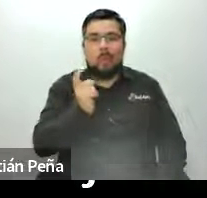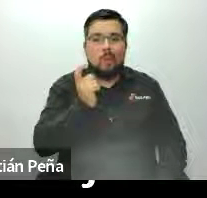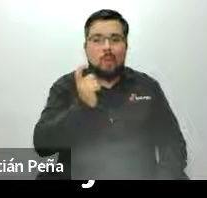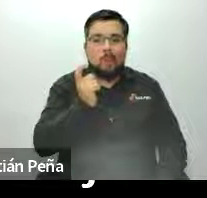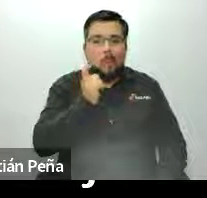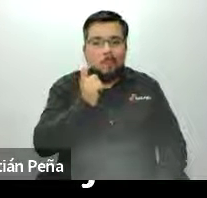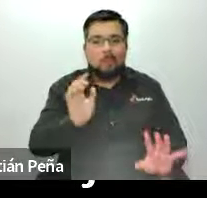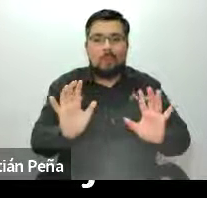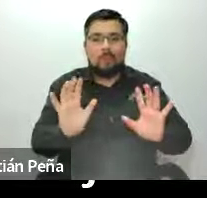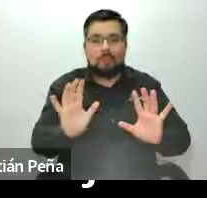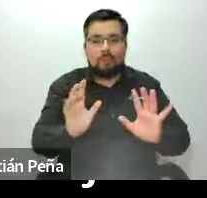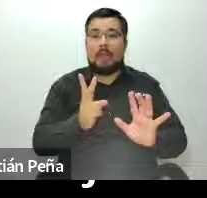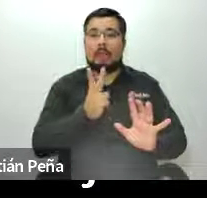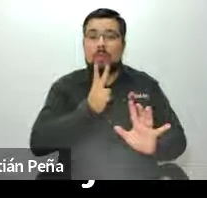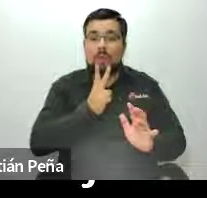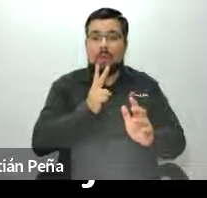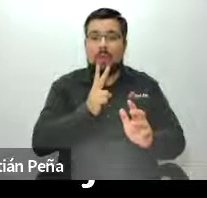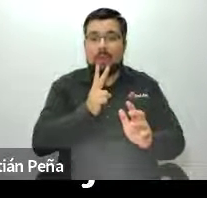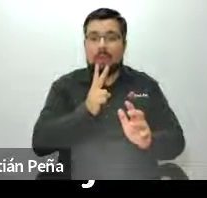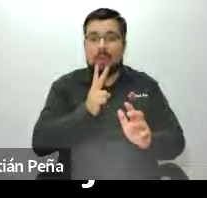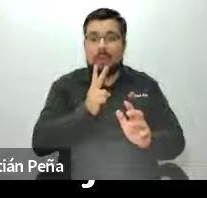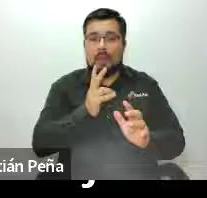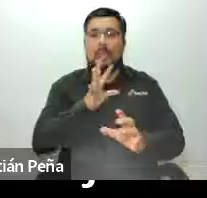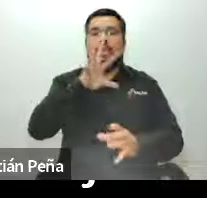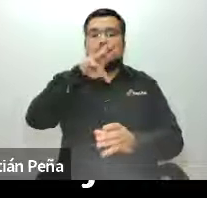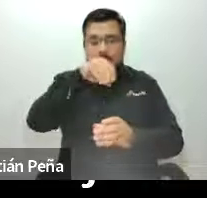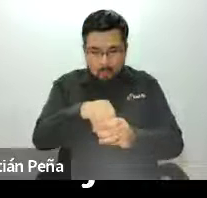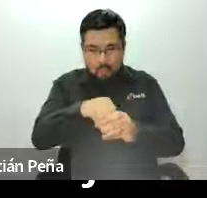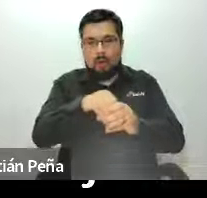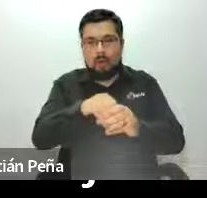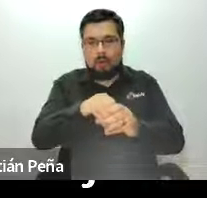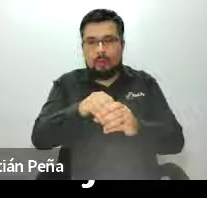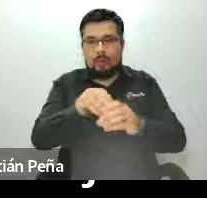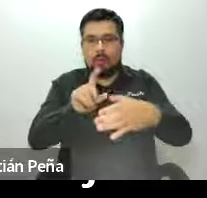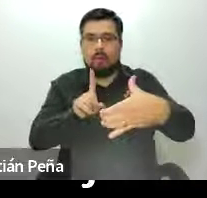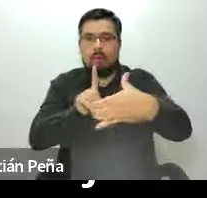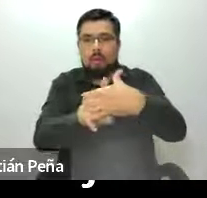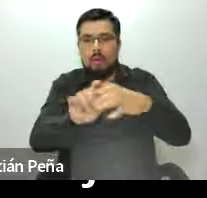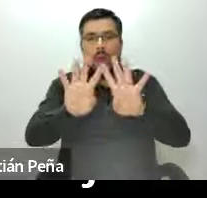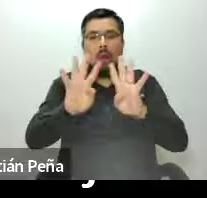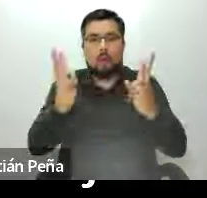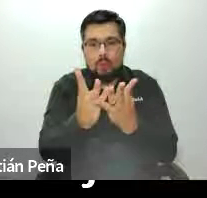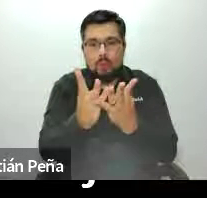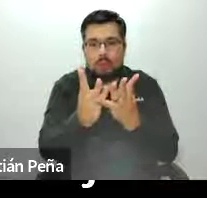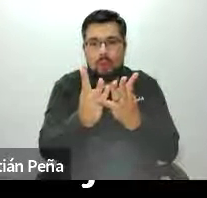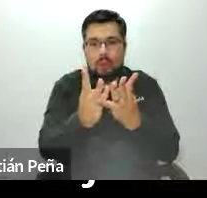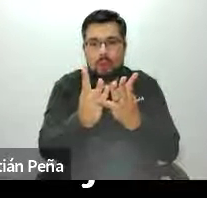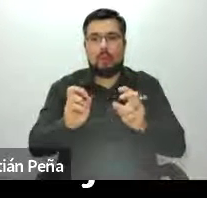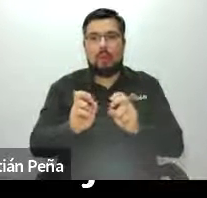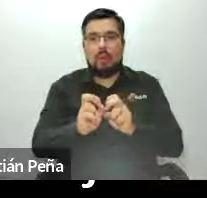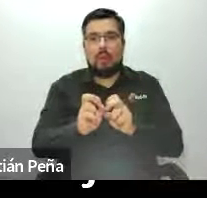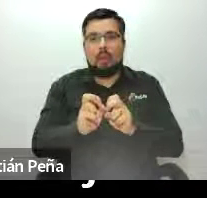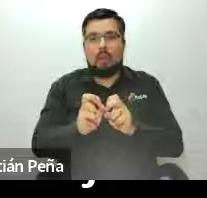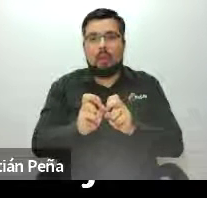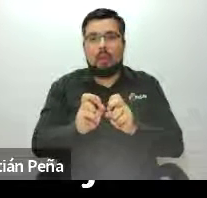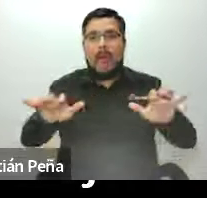en la sociedad de manera activa y no pasiva, ¿no? Con el pleno ejercicio, como dice ahí, de la ciudadanía. Para nosotros la